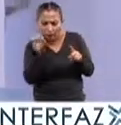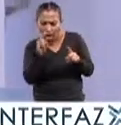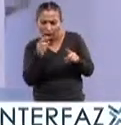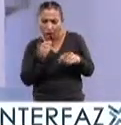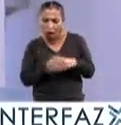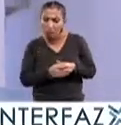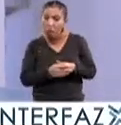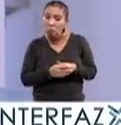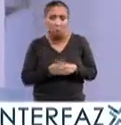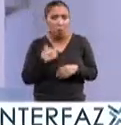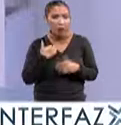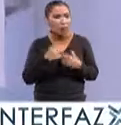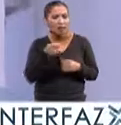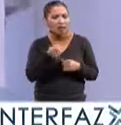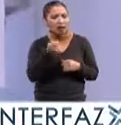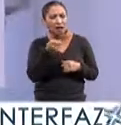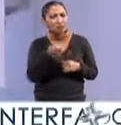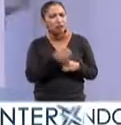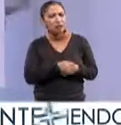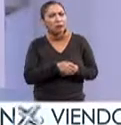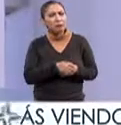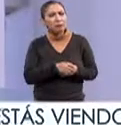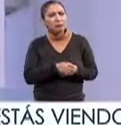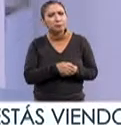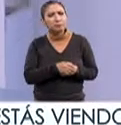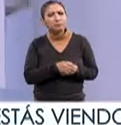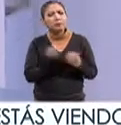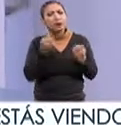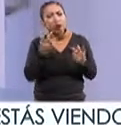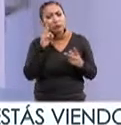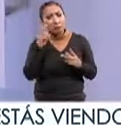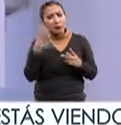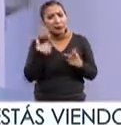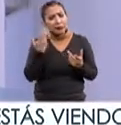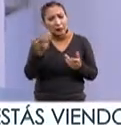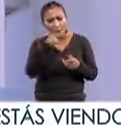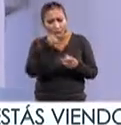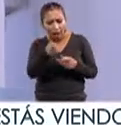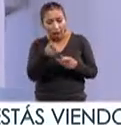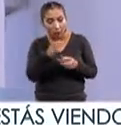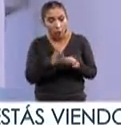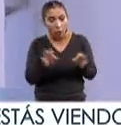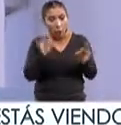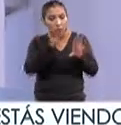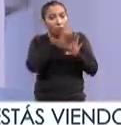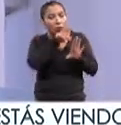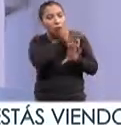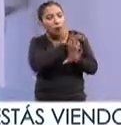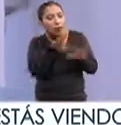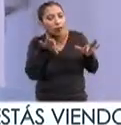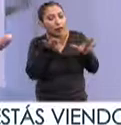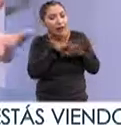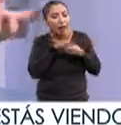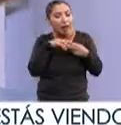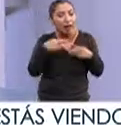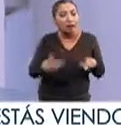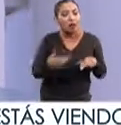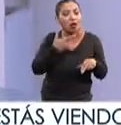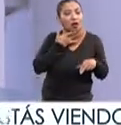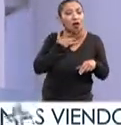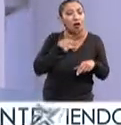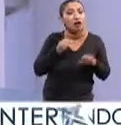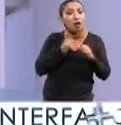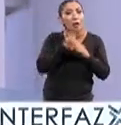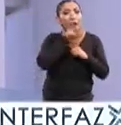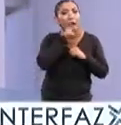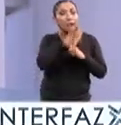Dices, caramba, yo no había entendido cuánto peso tenía tal palabra, cómo se podía construir una relación erótica solo